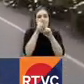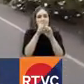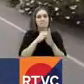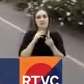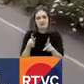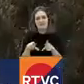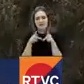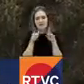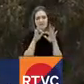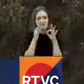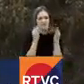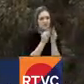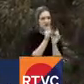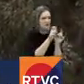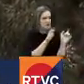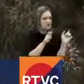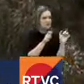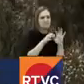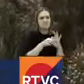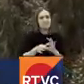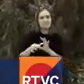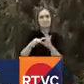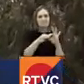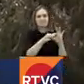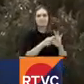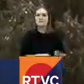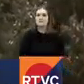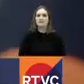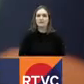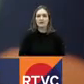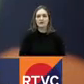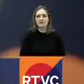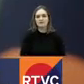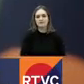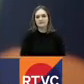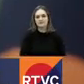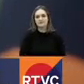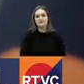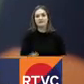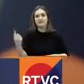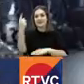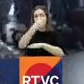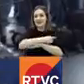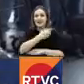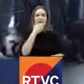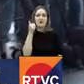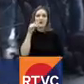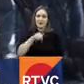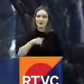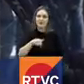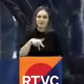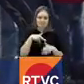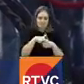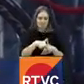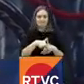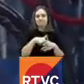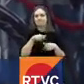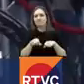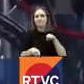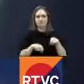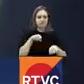familia y seguidores son la base de sus retos. Es el mejor día de mi vida, ha sido el mejor día de mi vida,